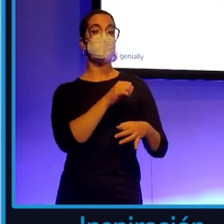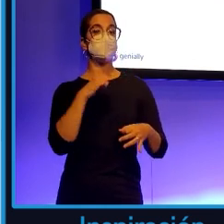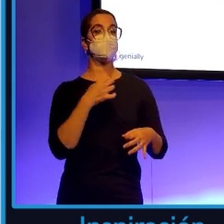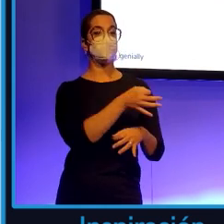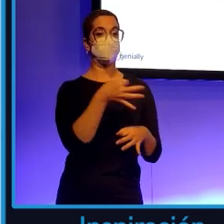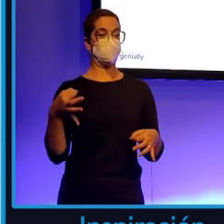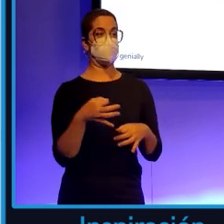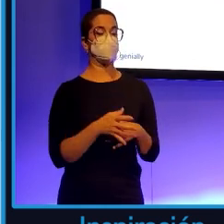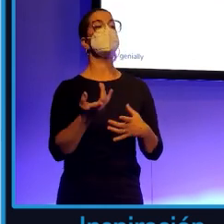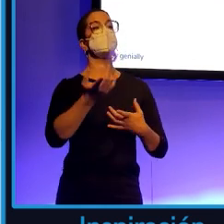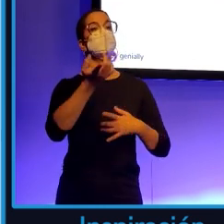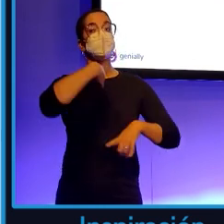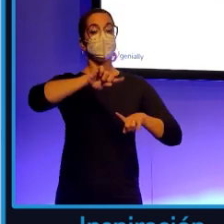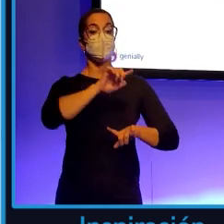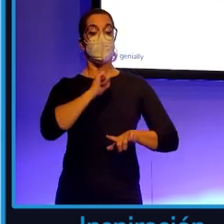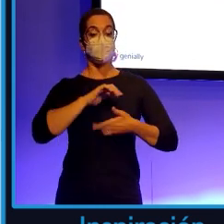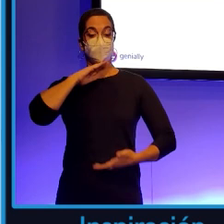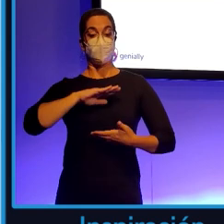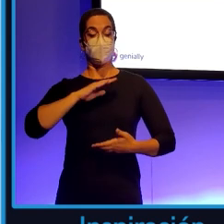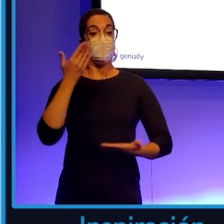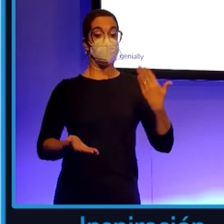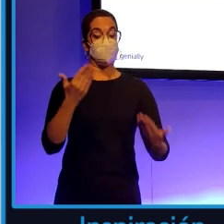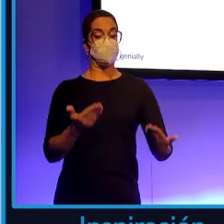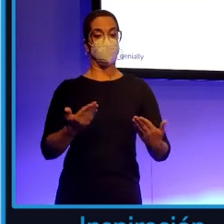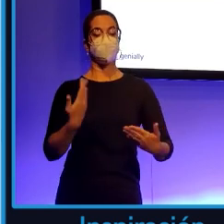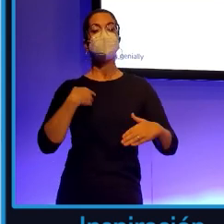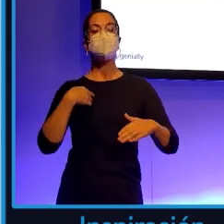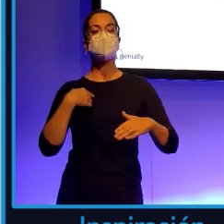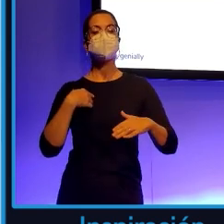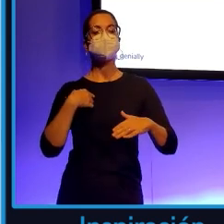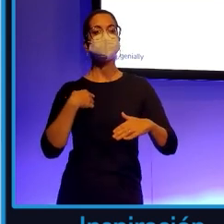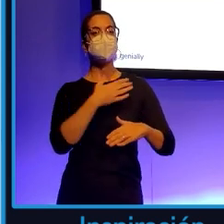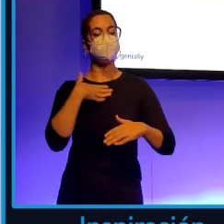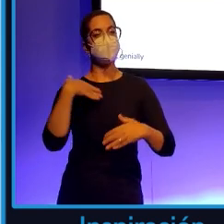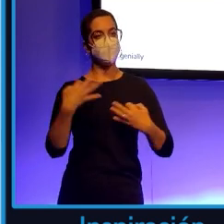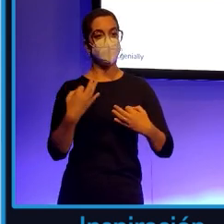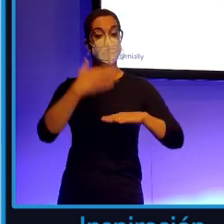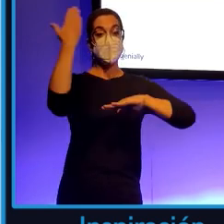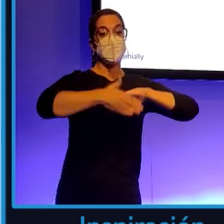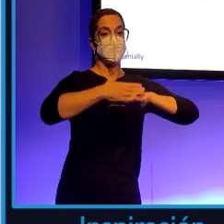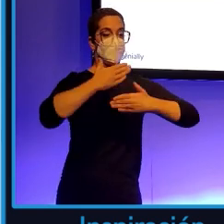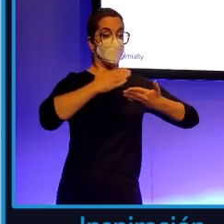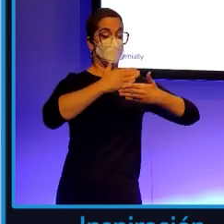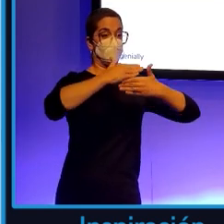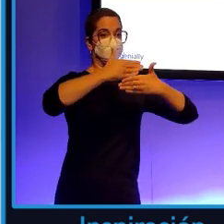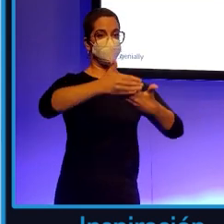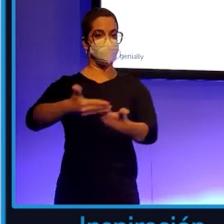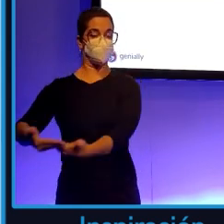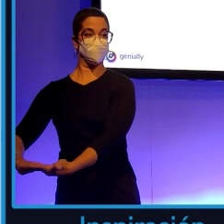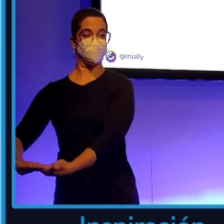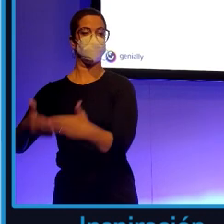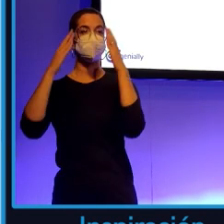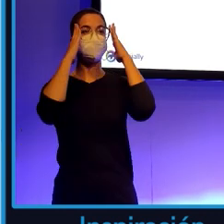y controlar auto evaluamos lo que queramos desarrollar busquemos siempre sin ponernos límites con proceder éticos y dentro de